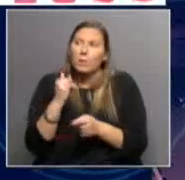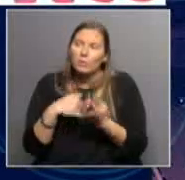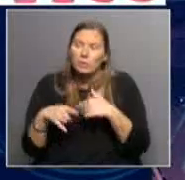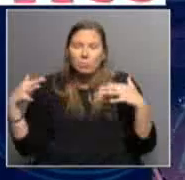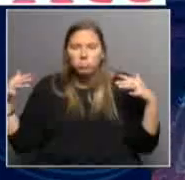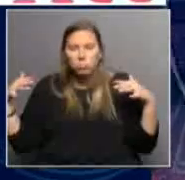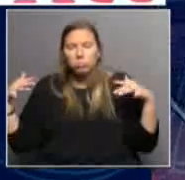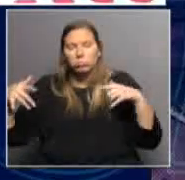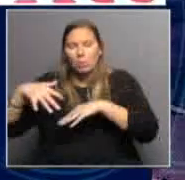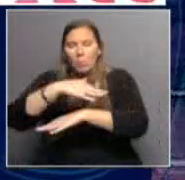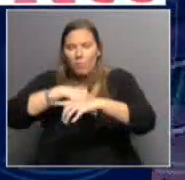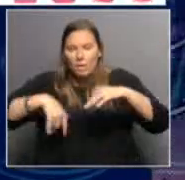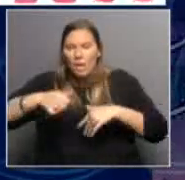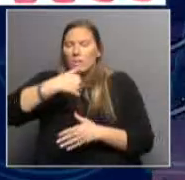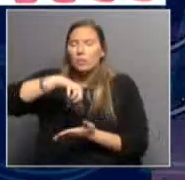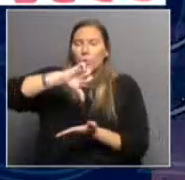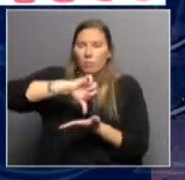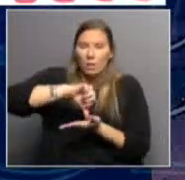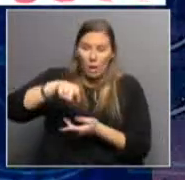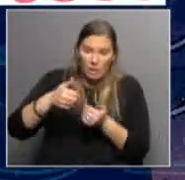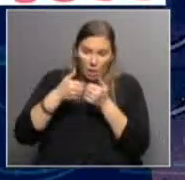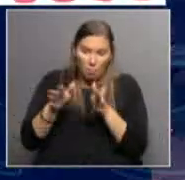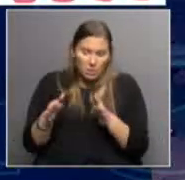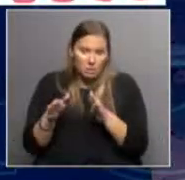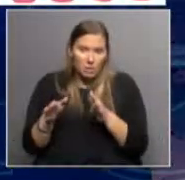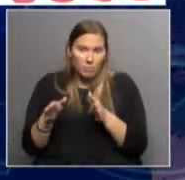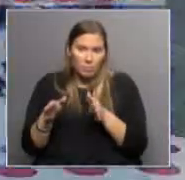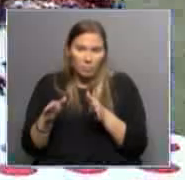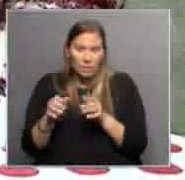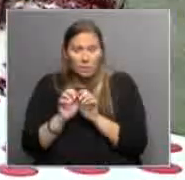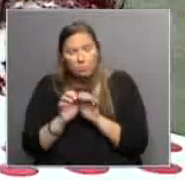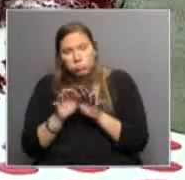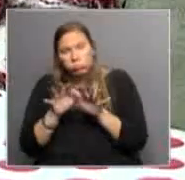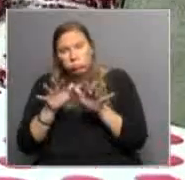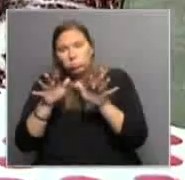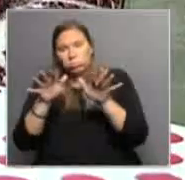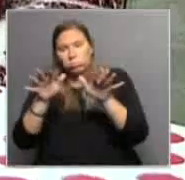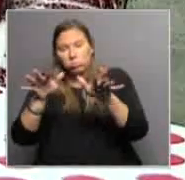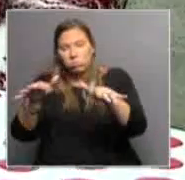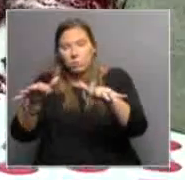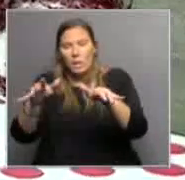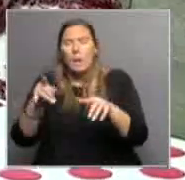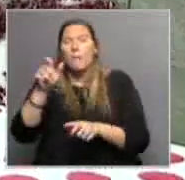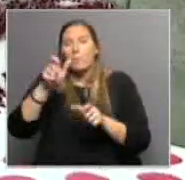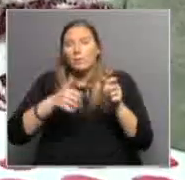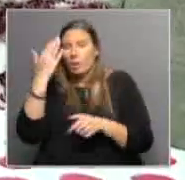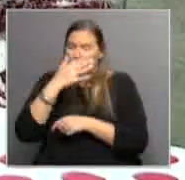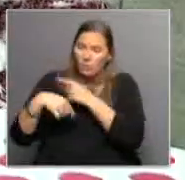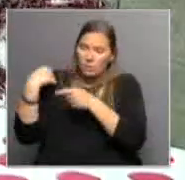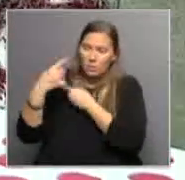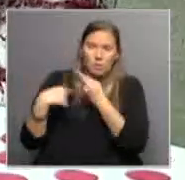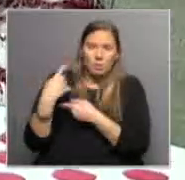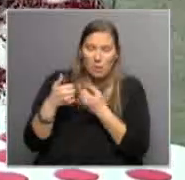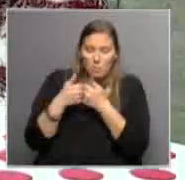barrios, de Ciudad Vieja, que de ahí es donde empieza la ciudad, las personas afrodescendientes se asentaron en determinados momentos de la